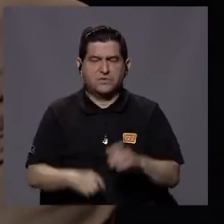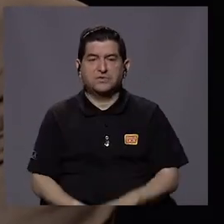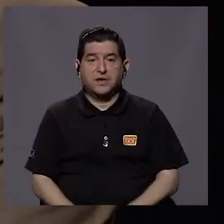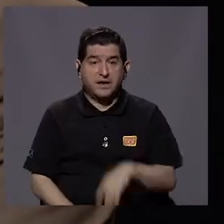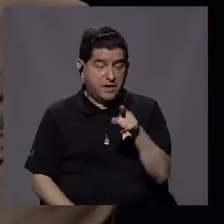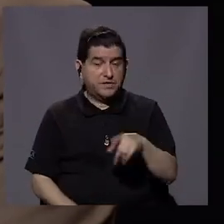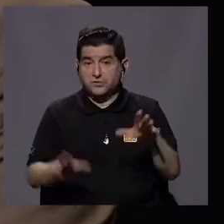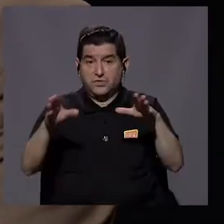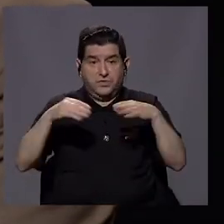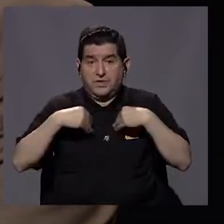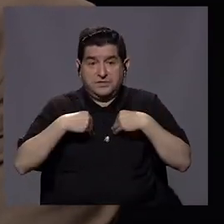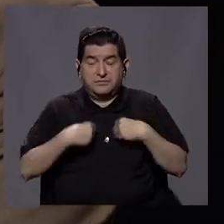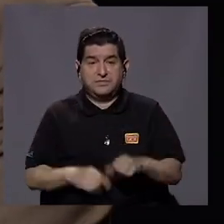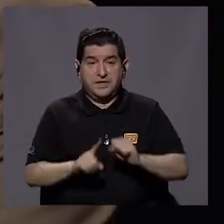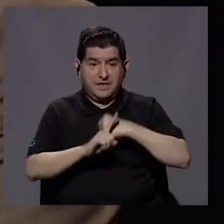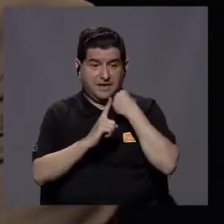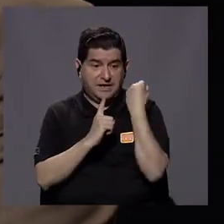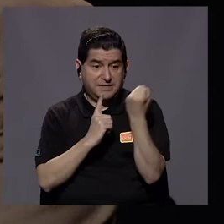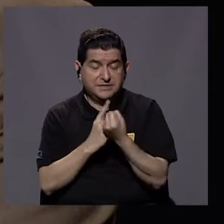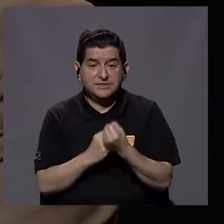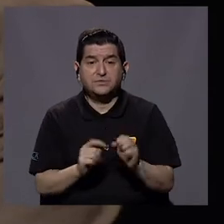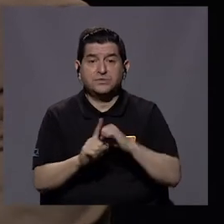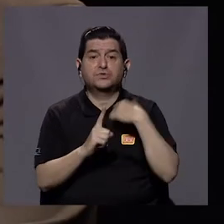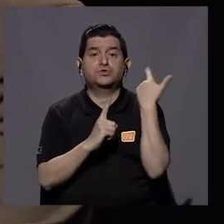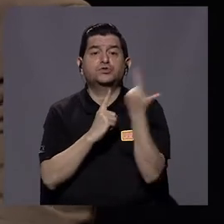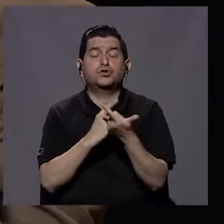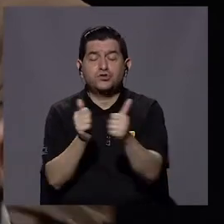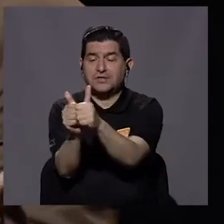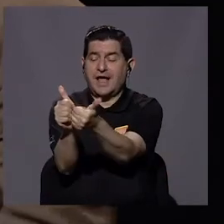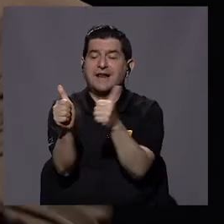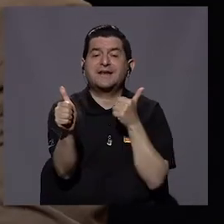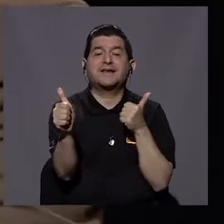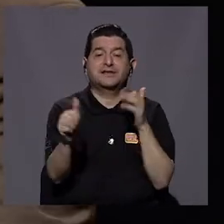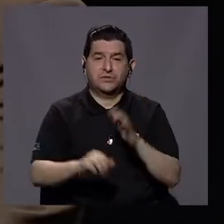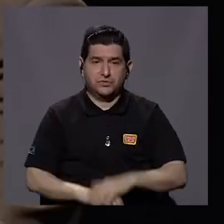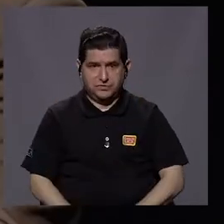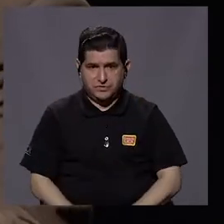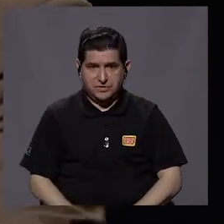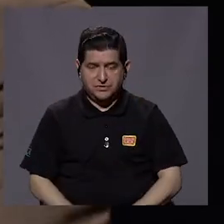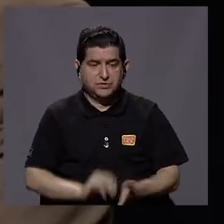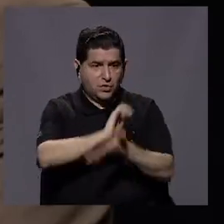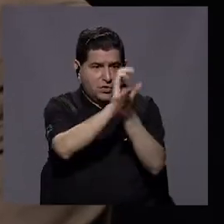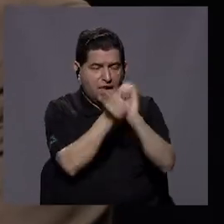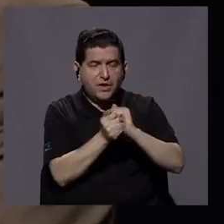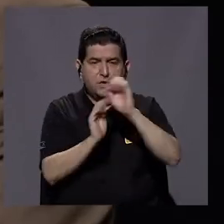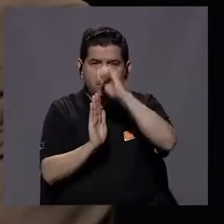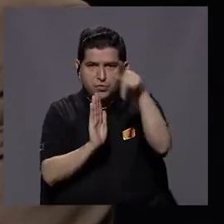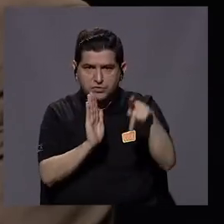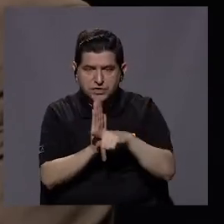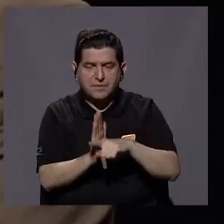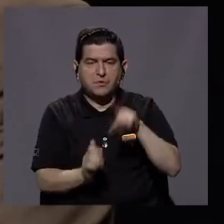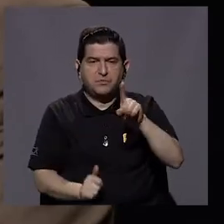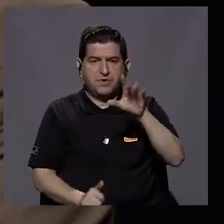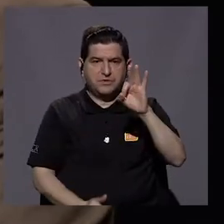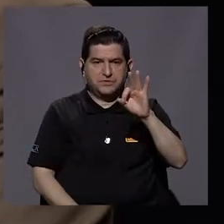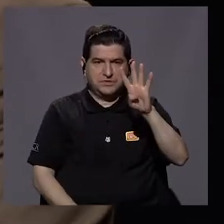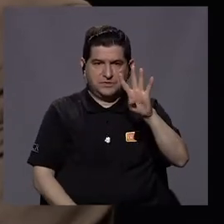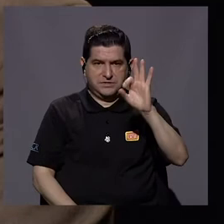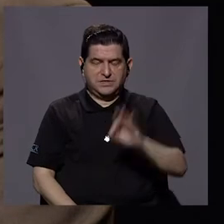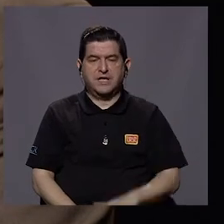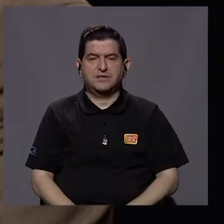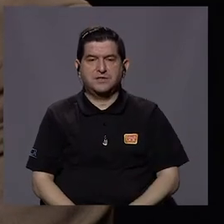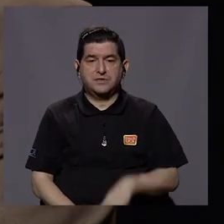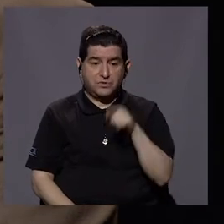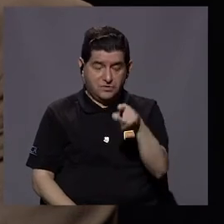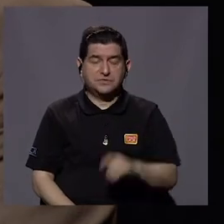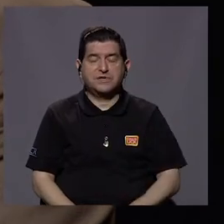el punto de vista social, de la incidencia que eso provocaría, un retroceso justamente a las reformas constitucionales del 49, en la cual hay